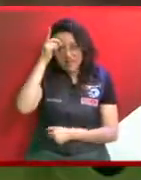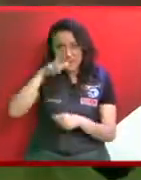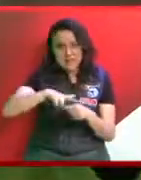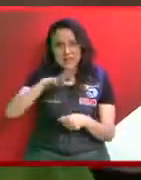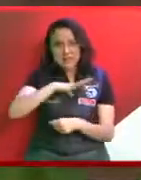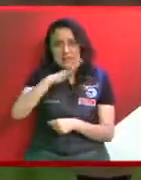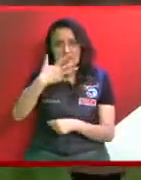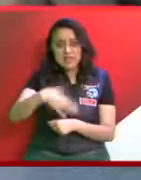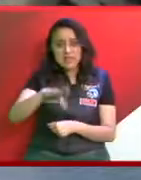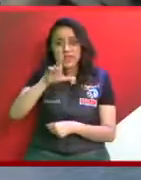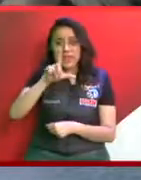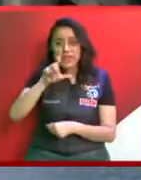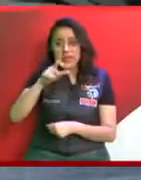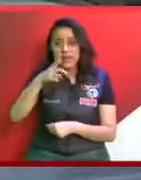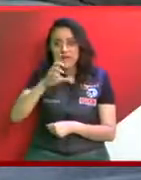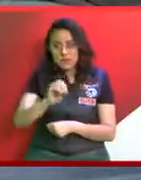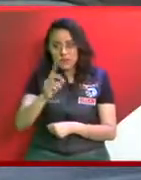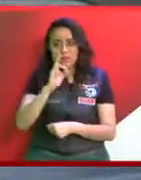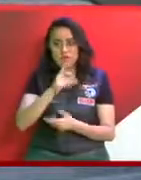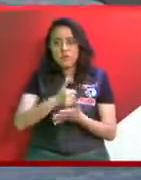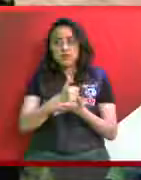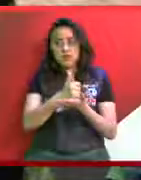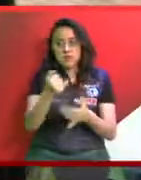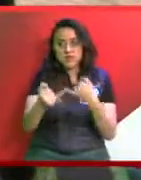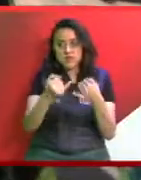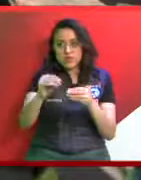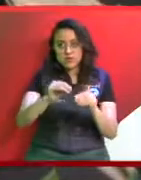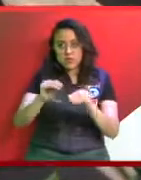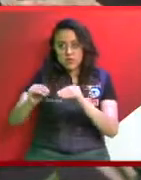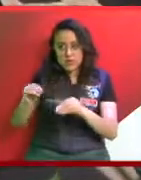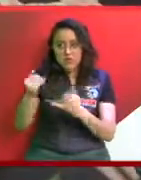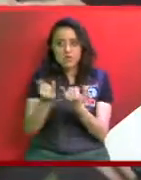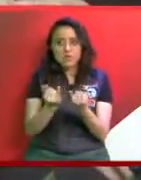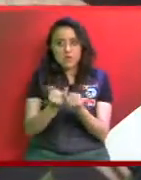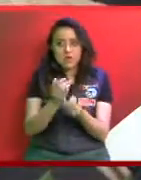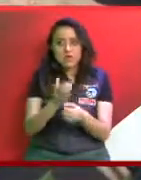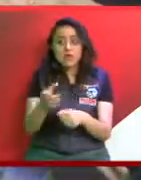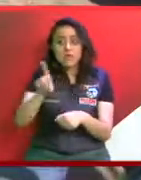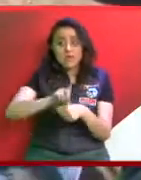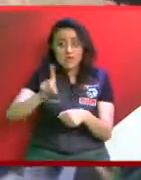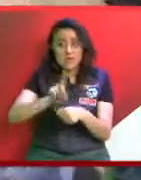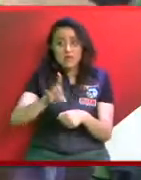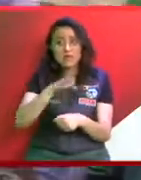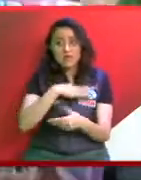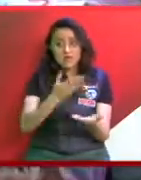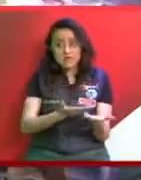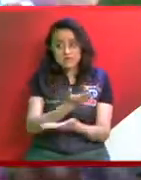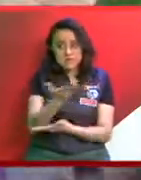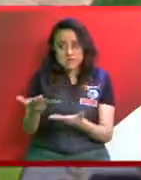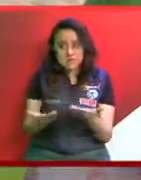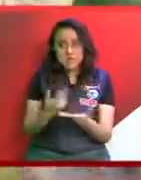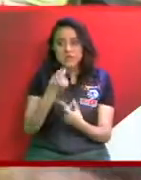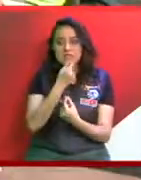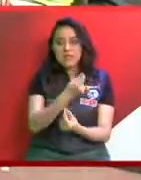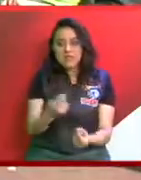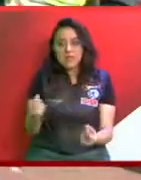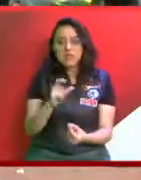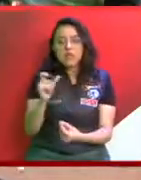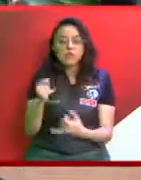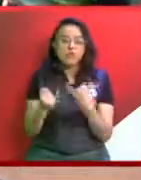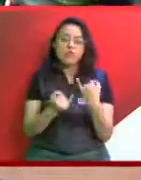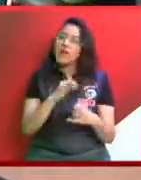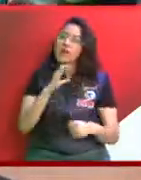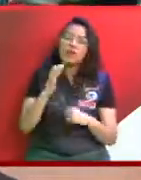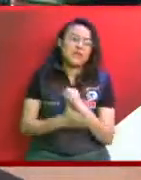de Lego en Latinoamérica, les ayudó a armar los juguetes. Compartió con ellos este gran día. Uno deja de ser niño cuando deja de